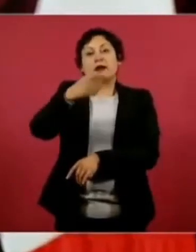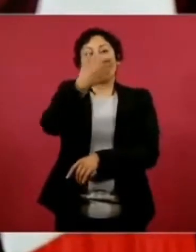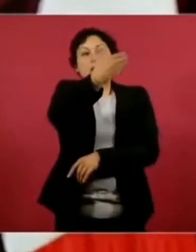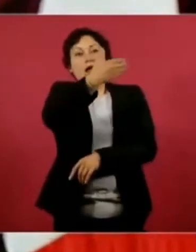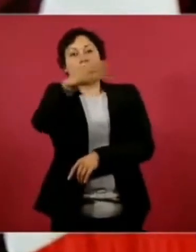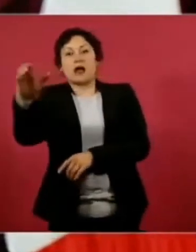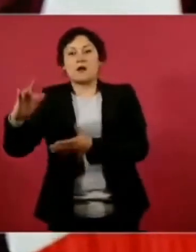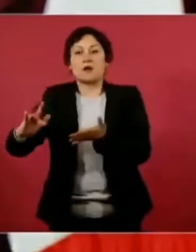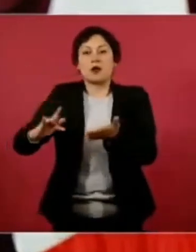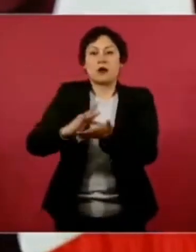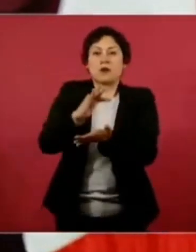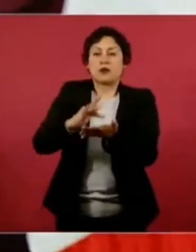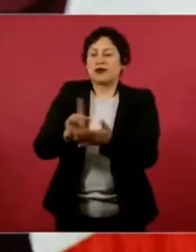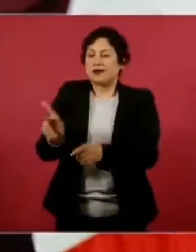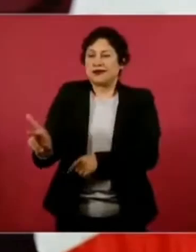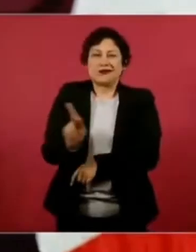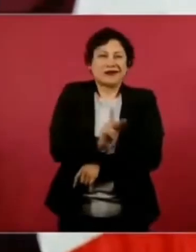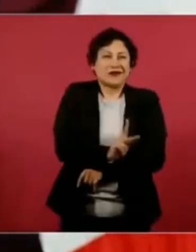a Conasupo